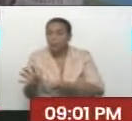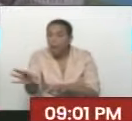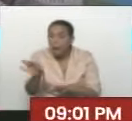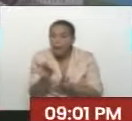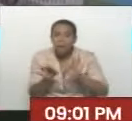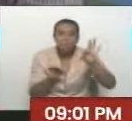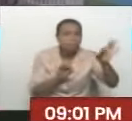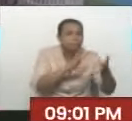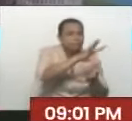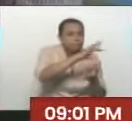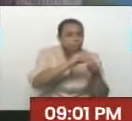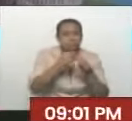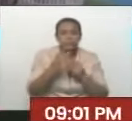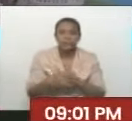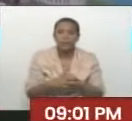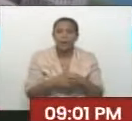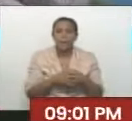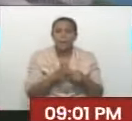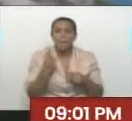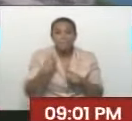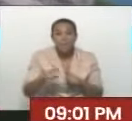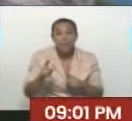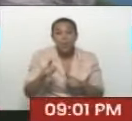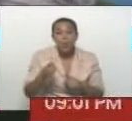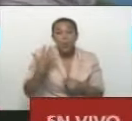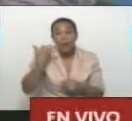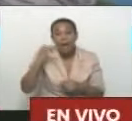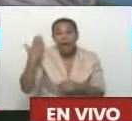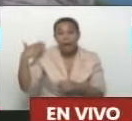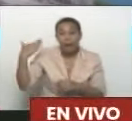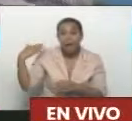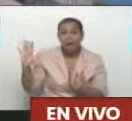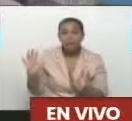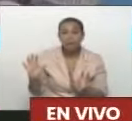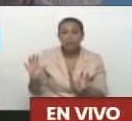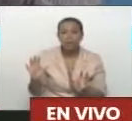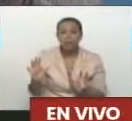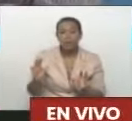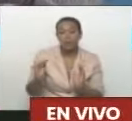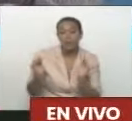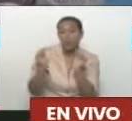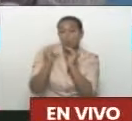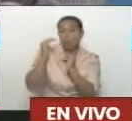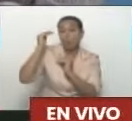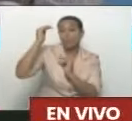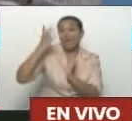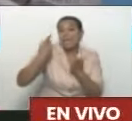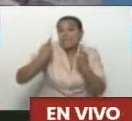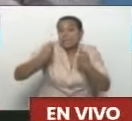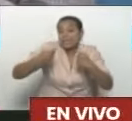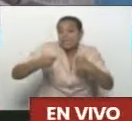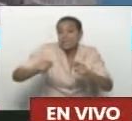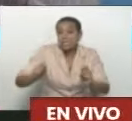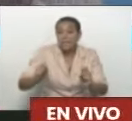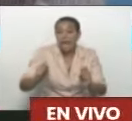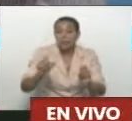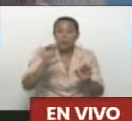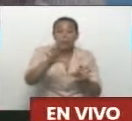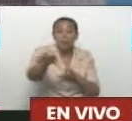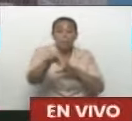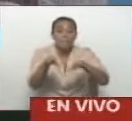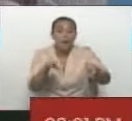años, durante todos los siglos. Lo que ha existido es una élite que ha intentado